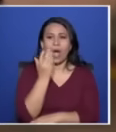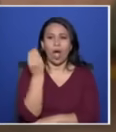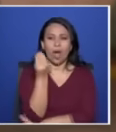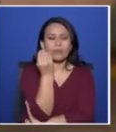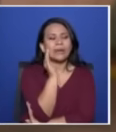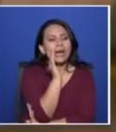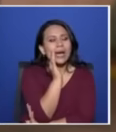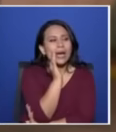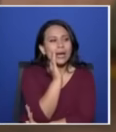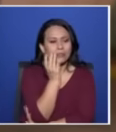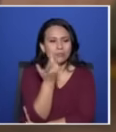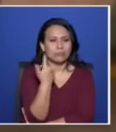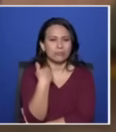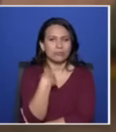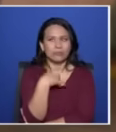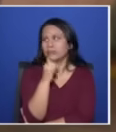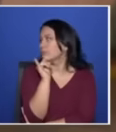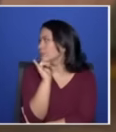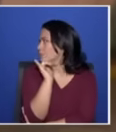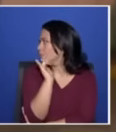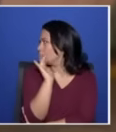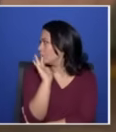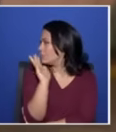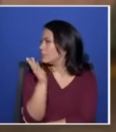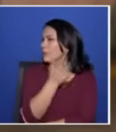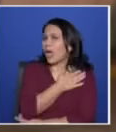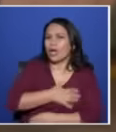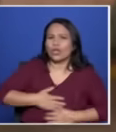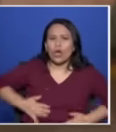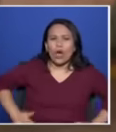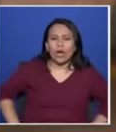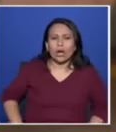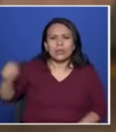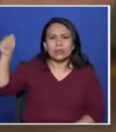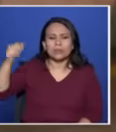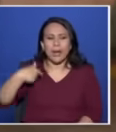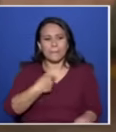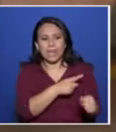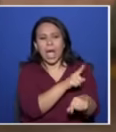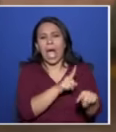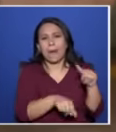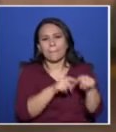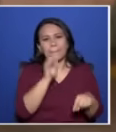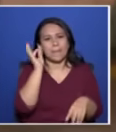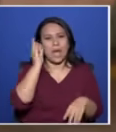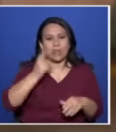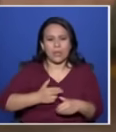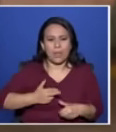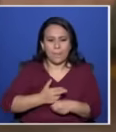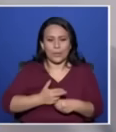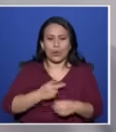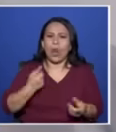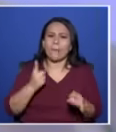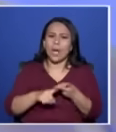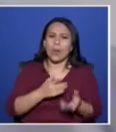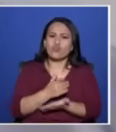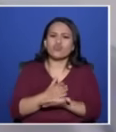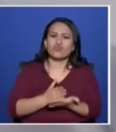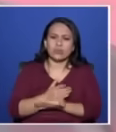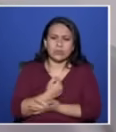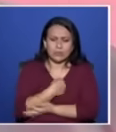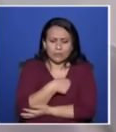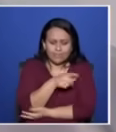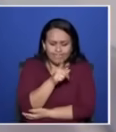nos dicen que les den gustados. A mí el chico me empezó a manosear y a mi amiga también. Tenían pistolas y tenían cuchillos. En poder de